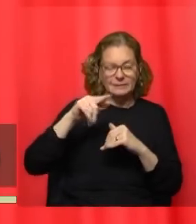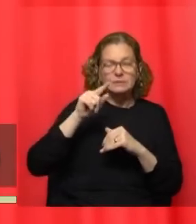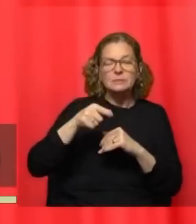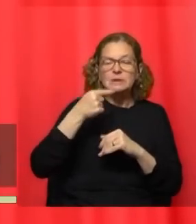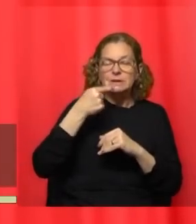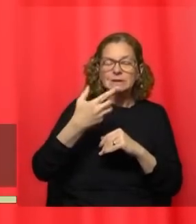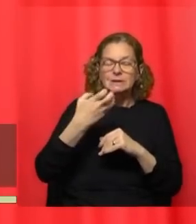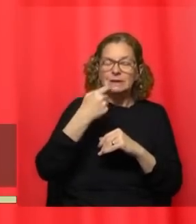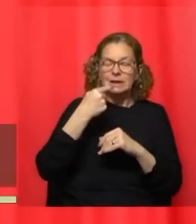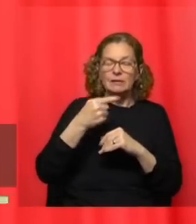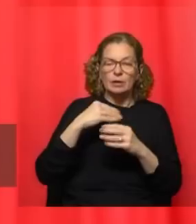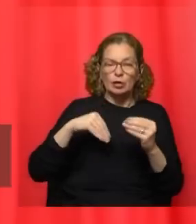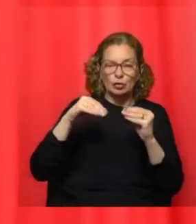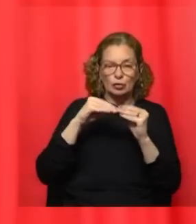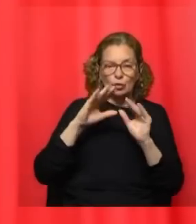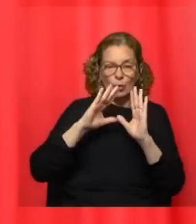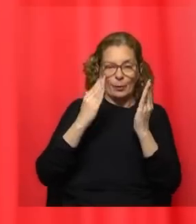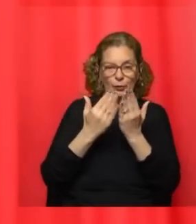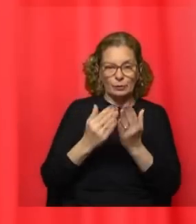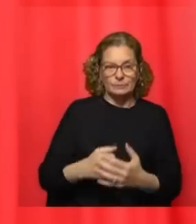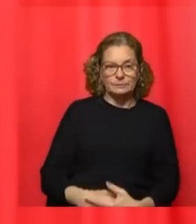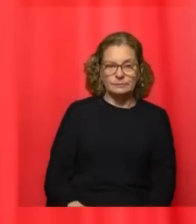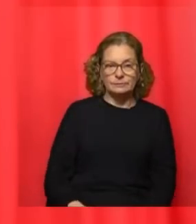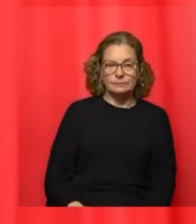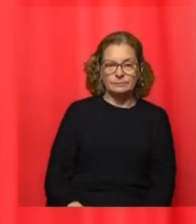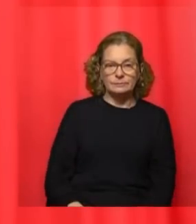repercutirá en todas las zonas del mundo